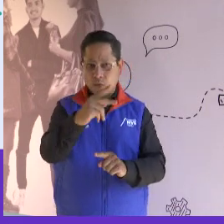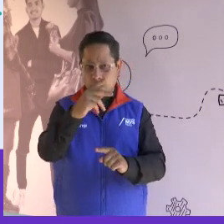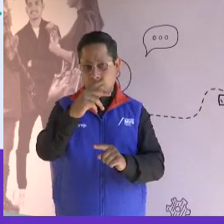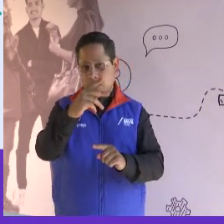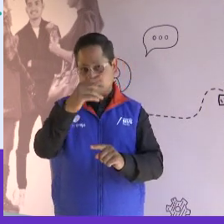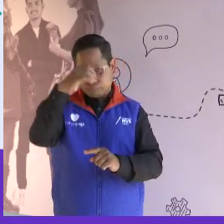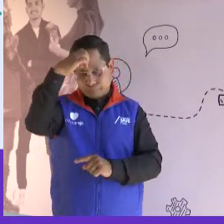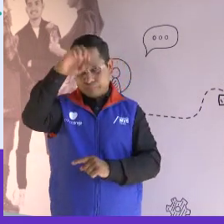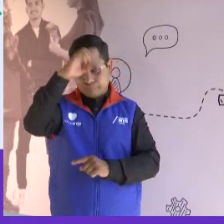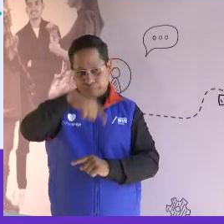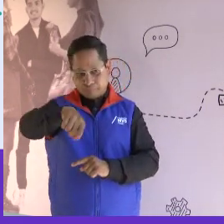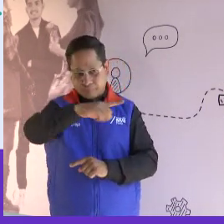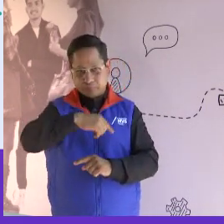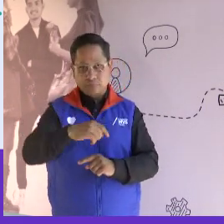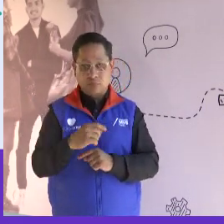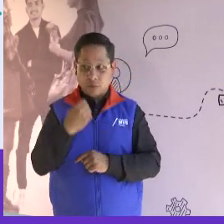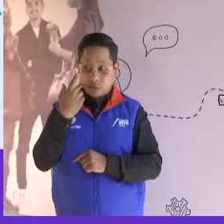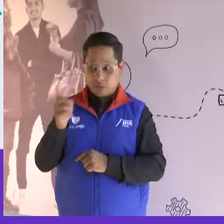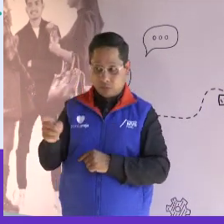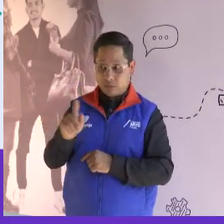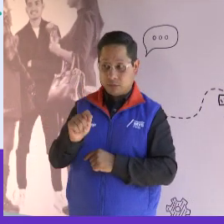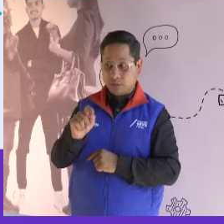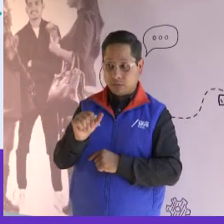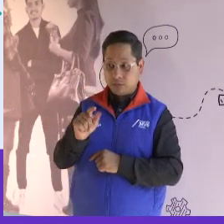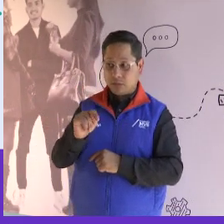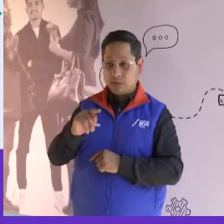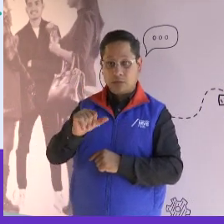quieres empezar, Tatiana, desde la experiencia comunal y hay